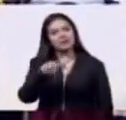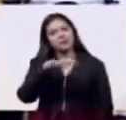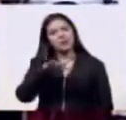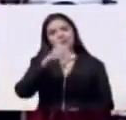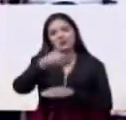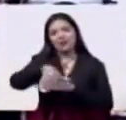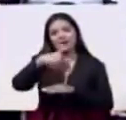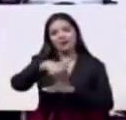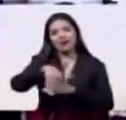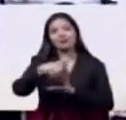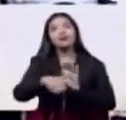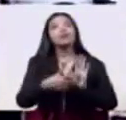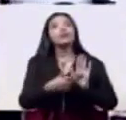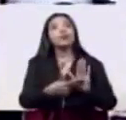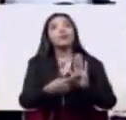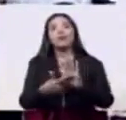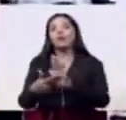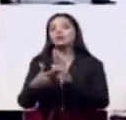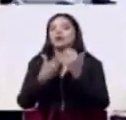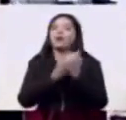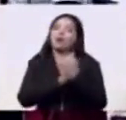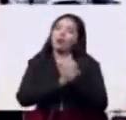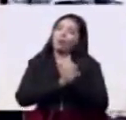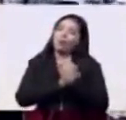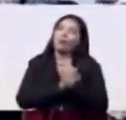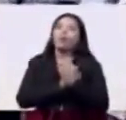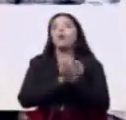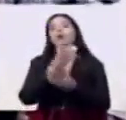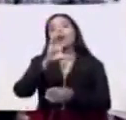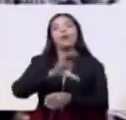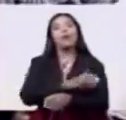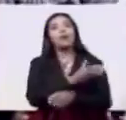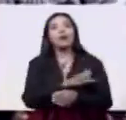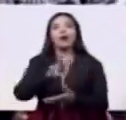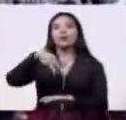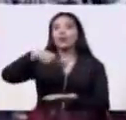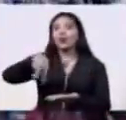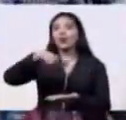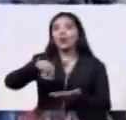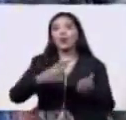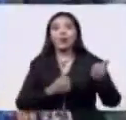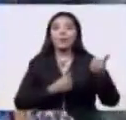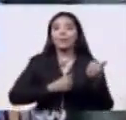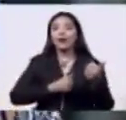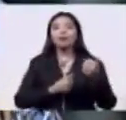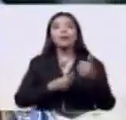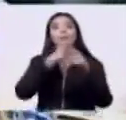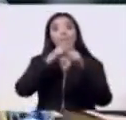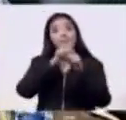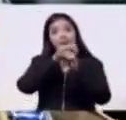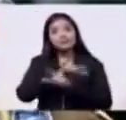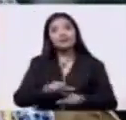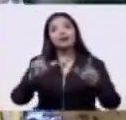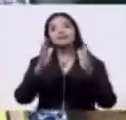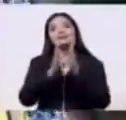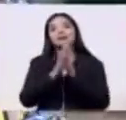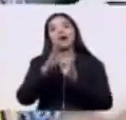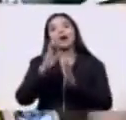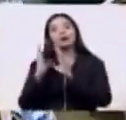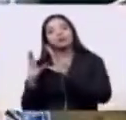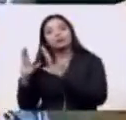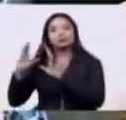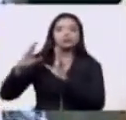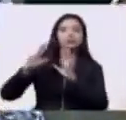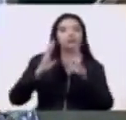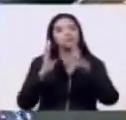calle, demostrando con amor, con cantos, con baile y llevando ese mensaje de San Juan, llevando el mensaje de